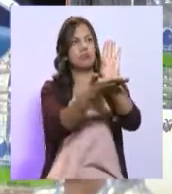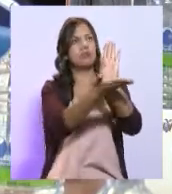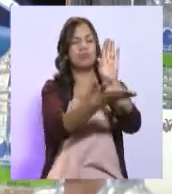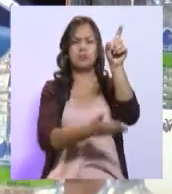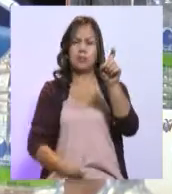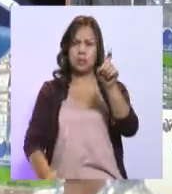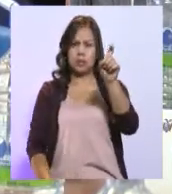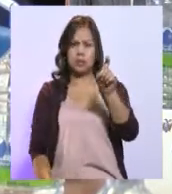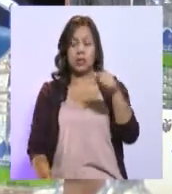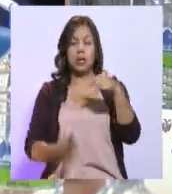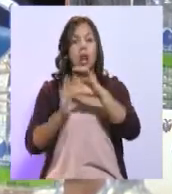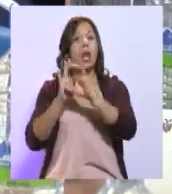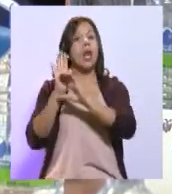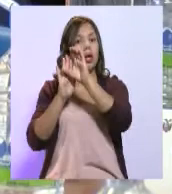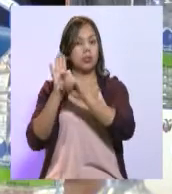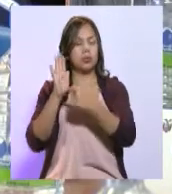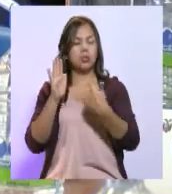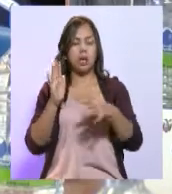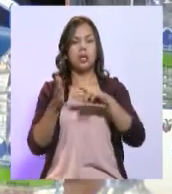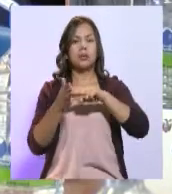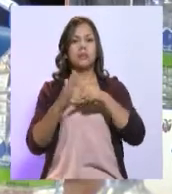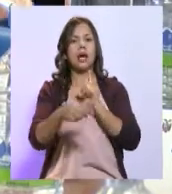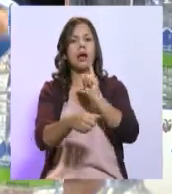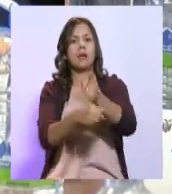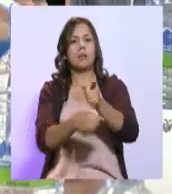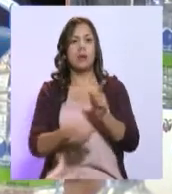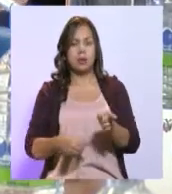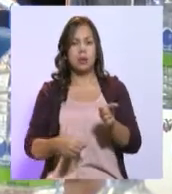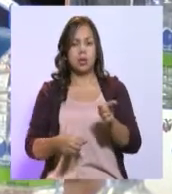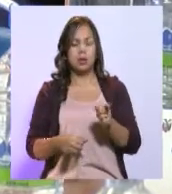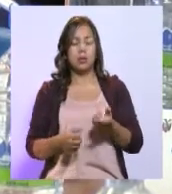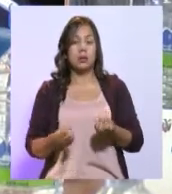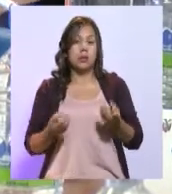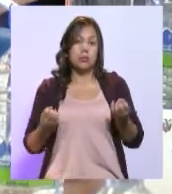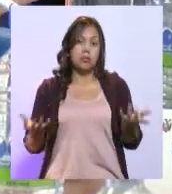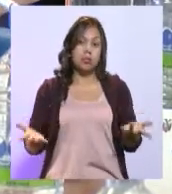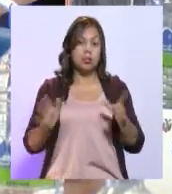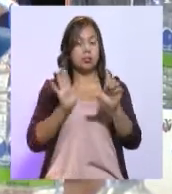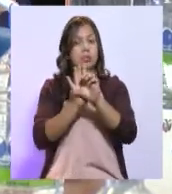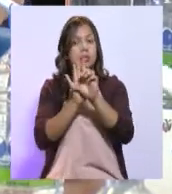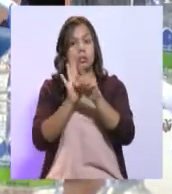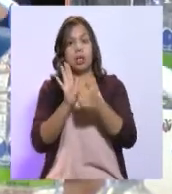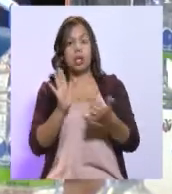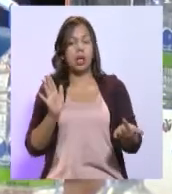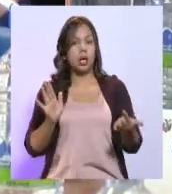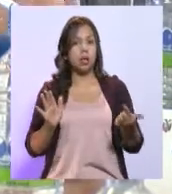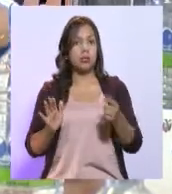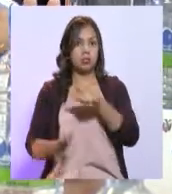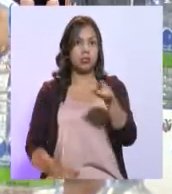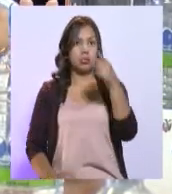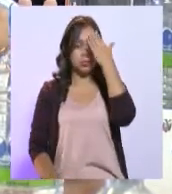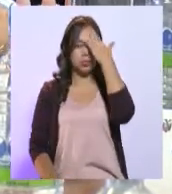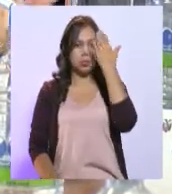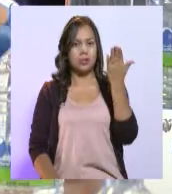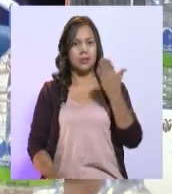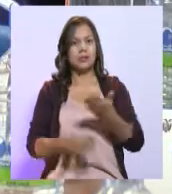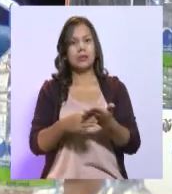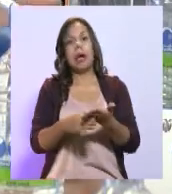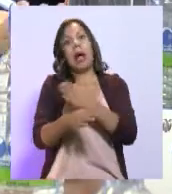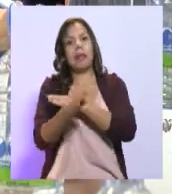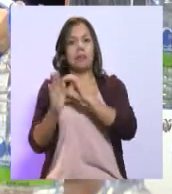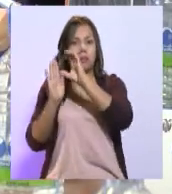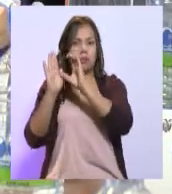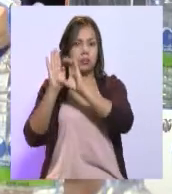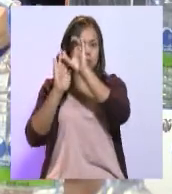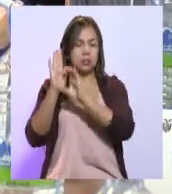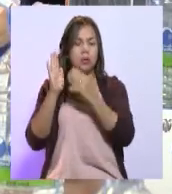la Constitución ya nos da ese mandato. Lastimosamente, muchas de nuestras leyes, ustedes lo conocen mejor que yo, son preconstitucionales. La